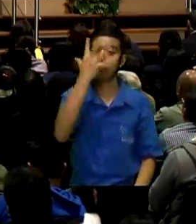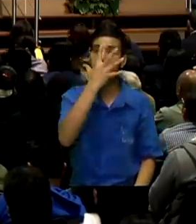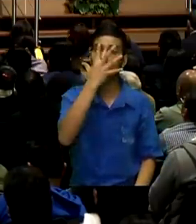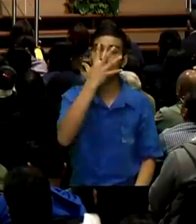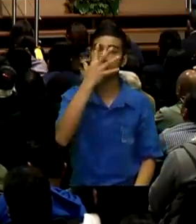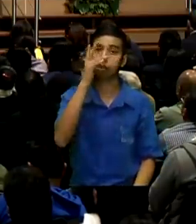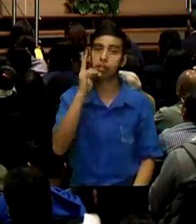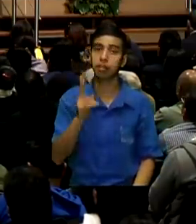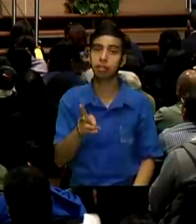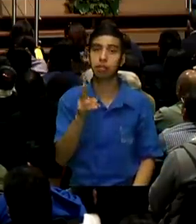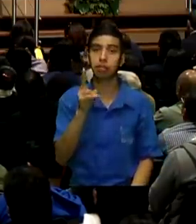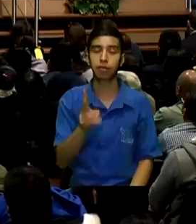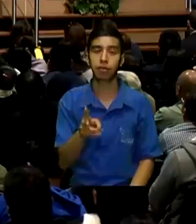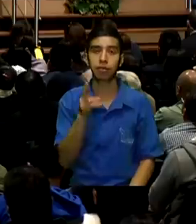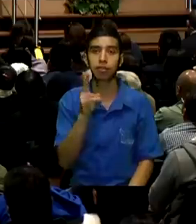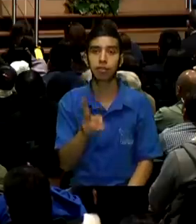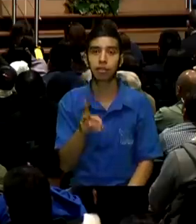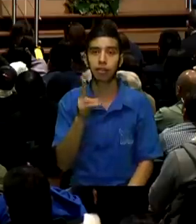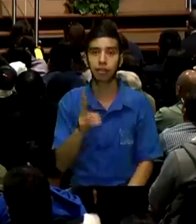Tu abuelo era traidero.